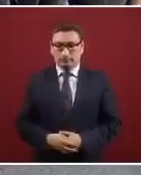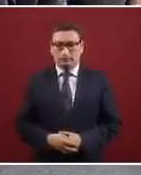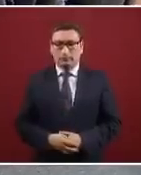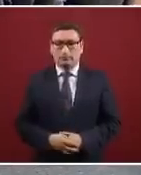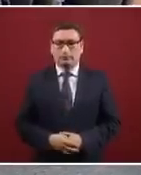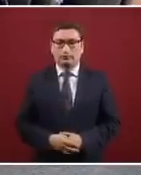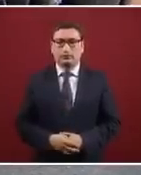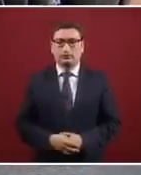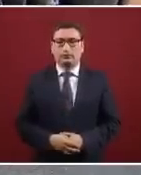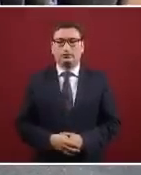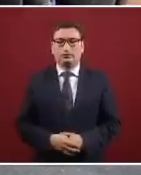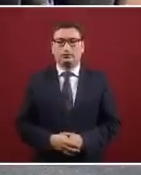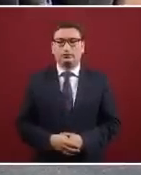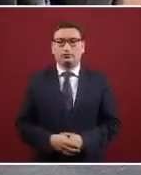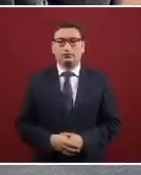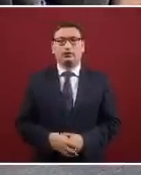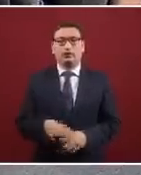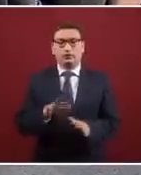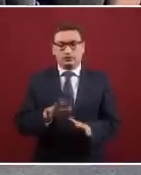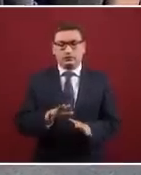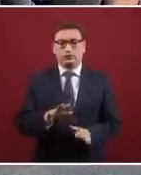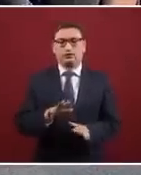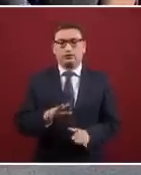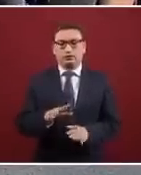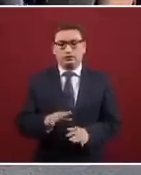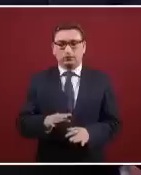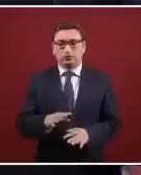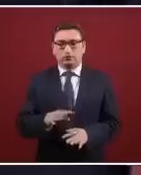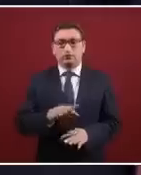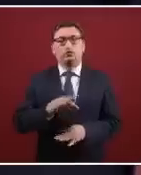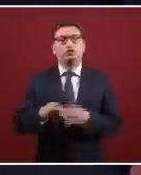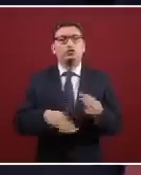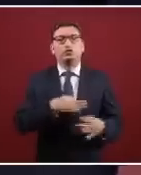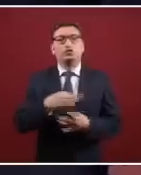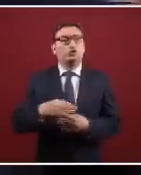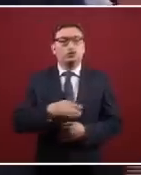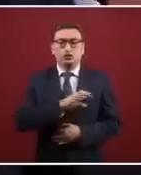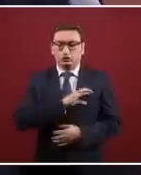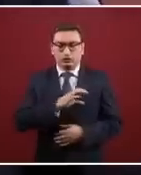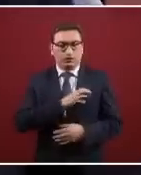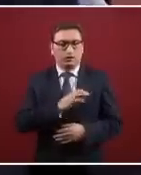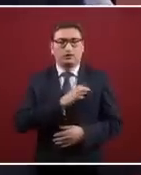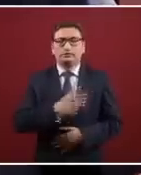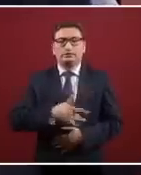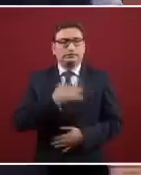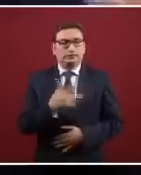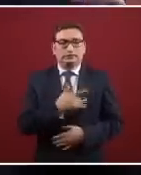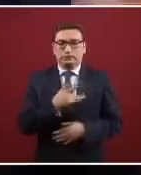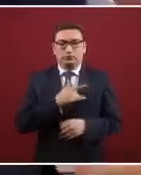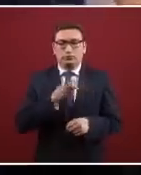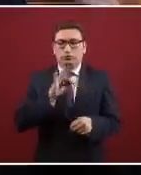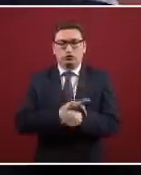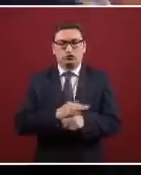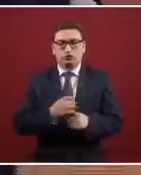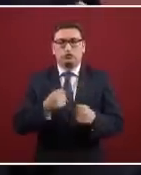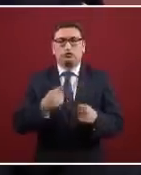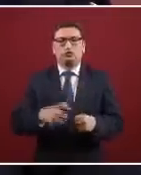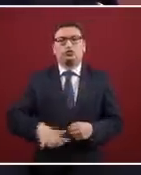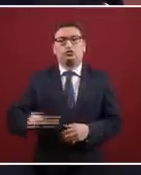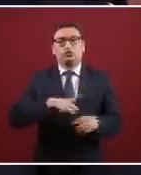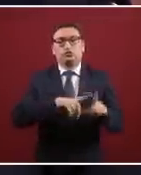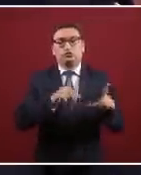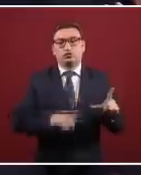Sí, todo mi cariño, abrazados, protegidos, todo el